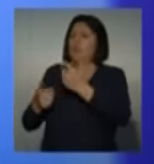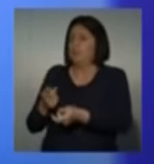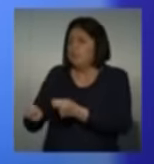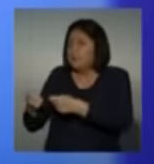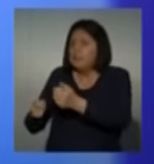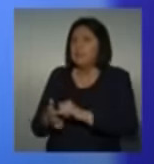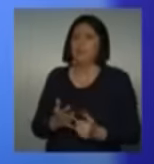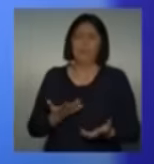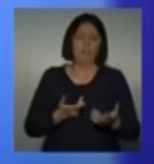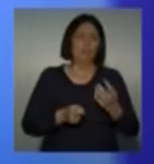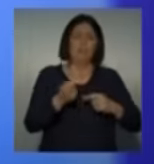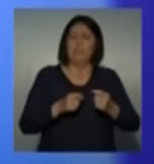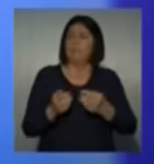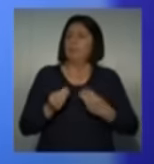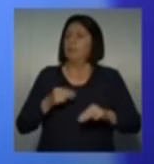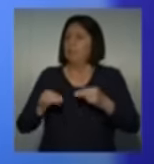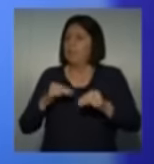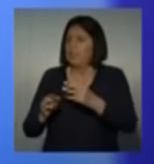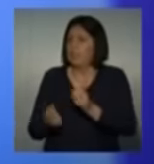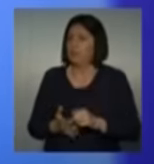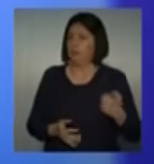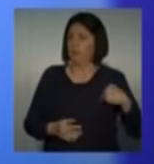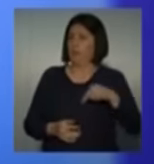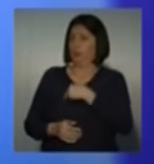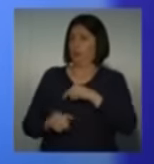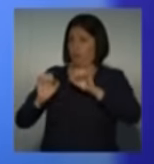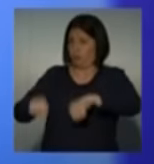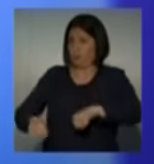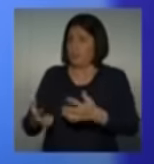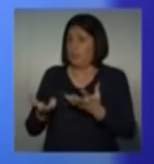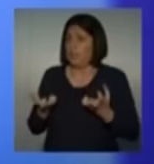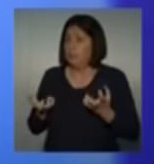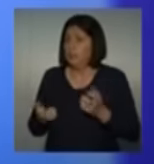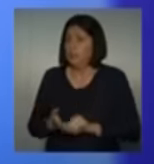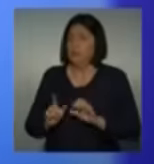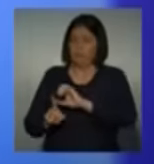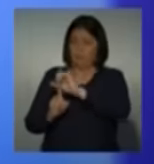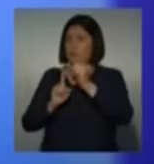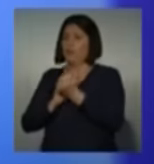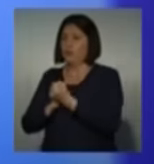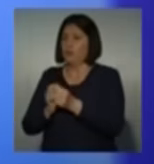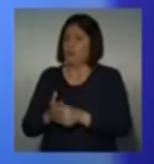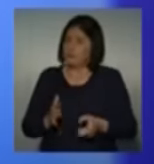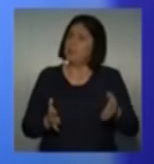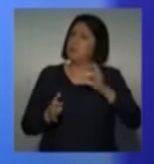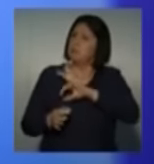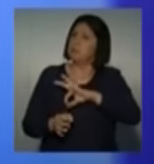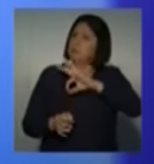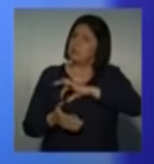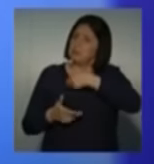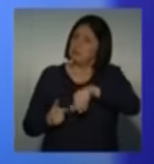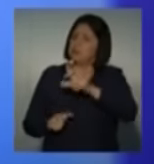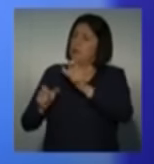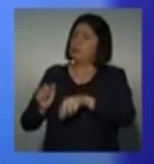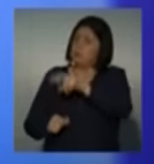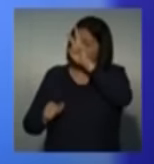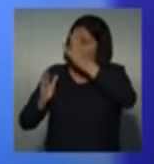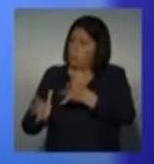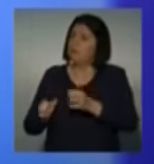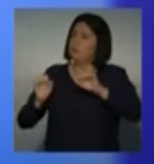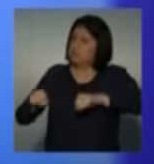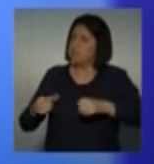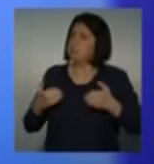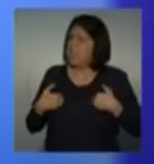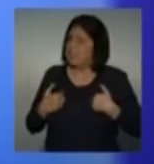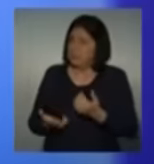para el comerciante de los mercados. Lo que nosotros queremos es una sociedad del bienestar en donde los peruanos tengan los beneficios